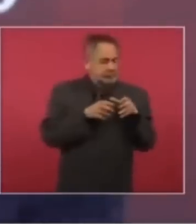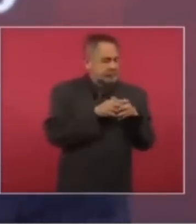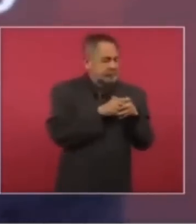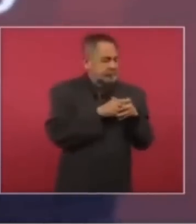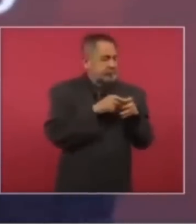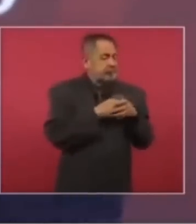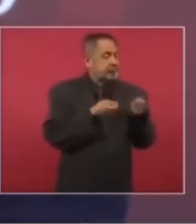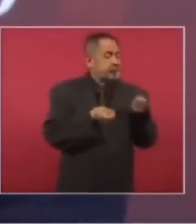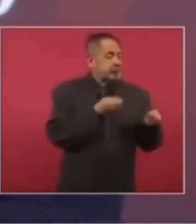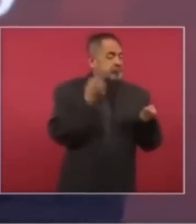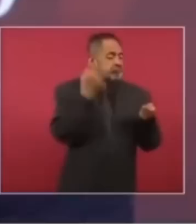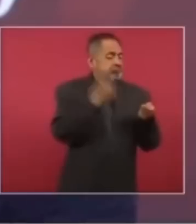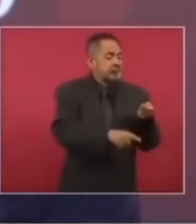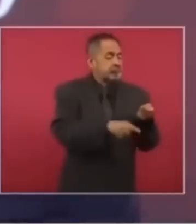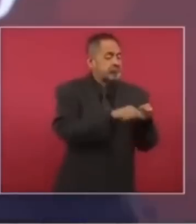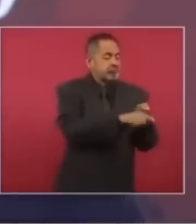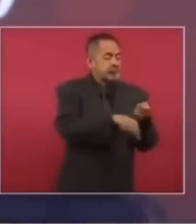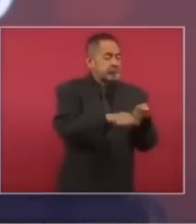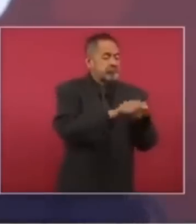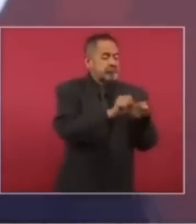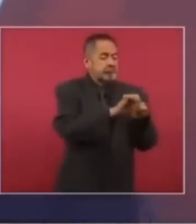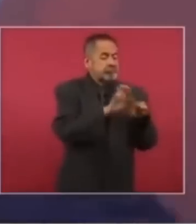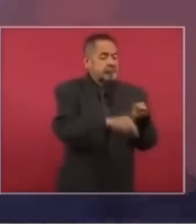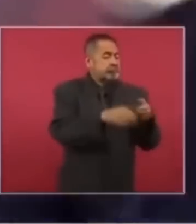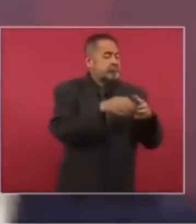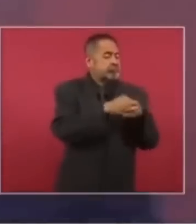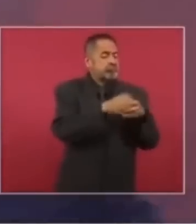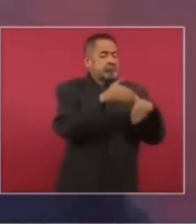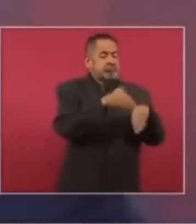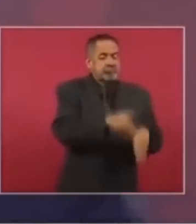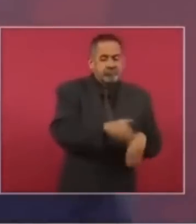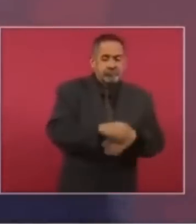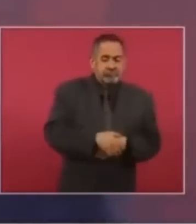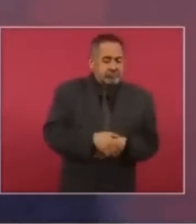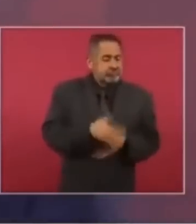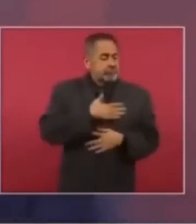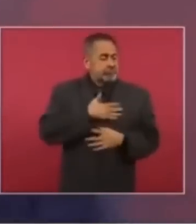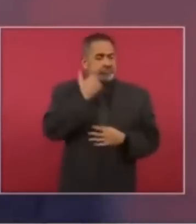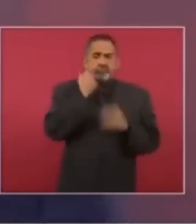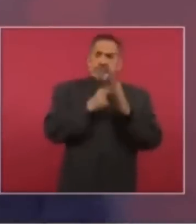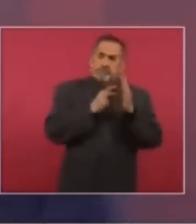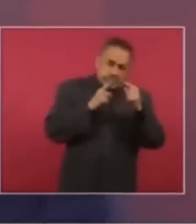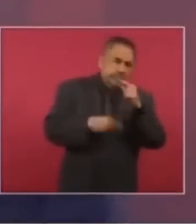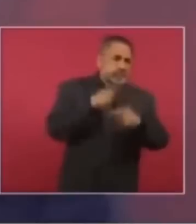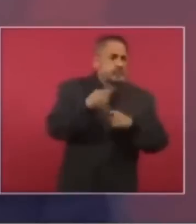que se dedicó a saquear al país y que quieren regresar por sus fueros.